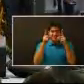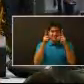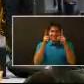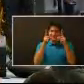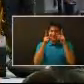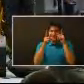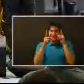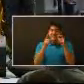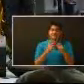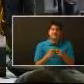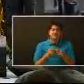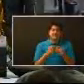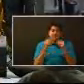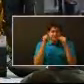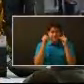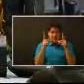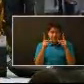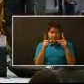despiértate,